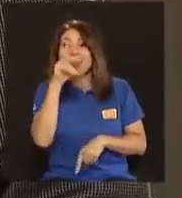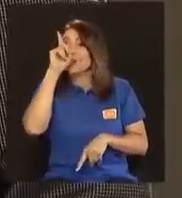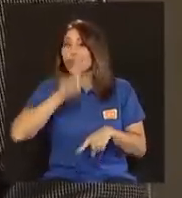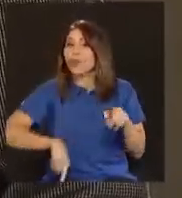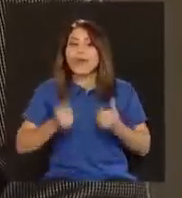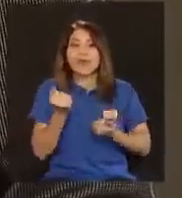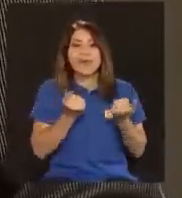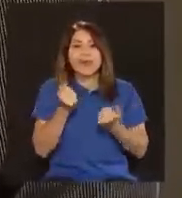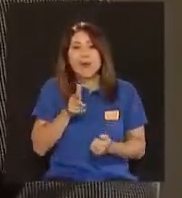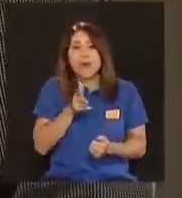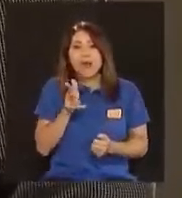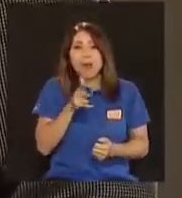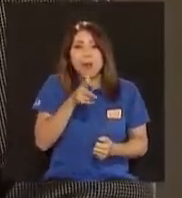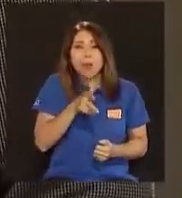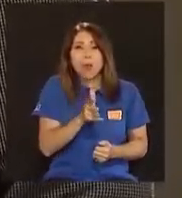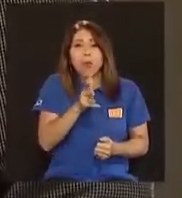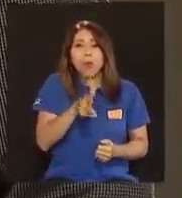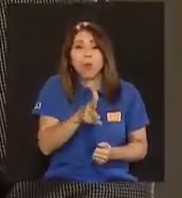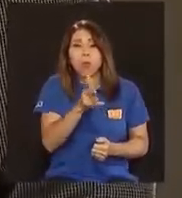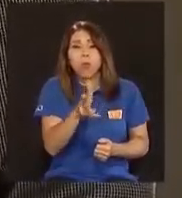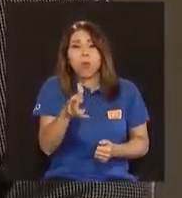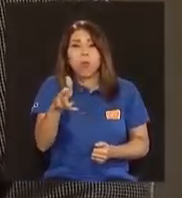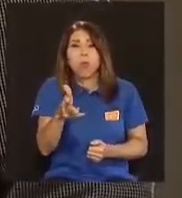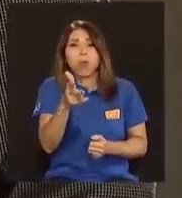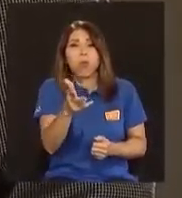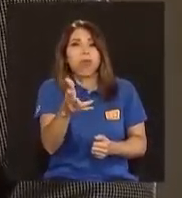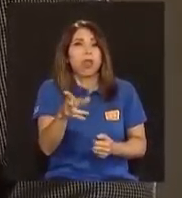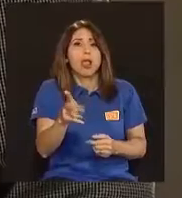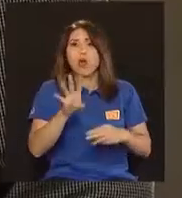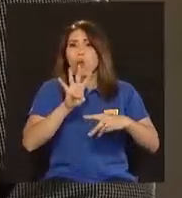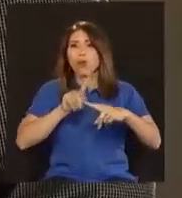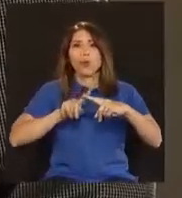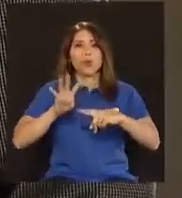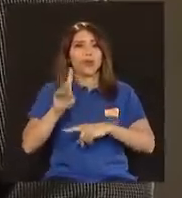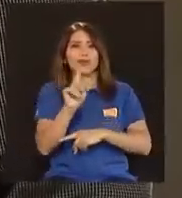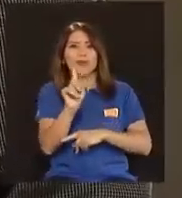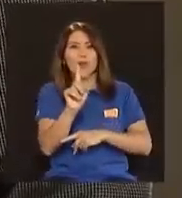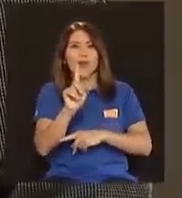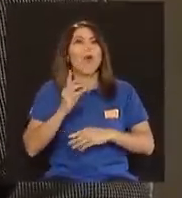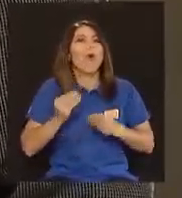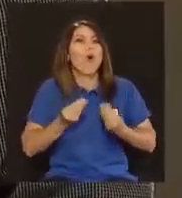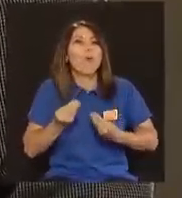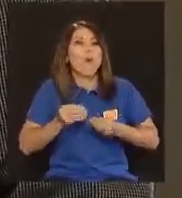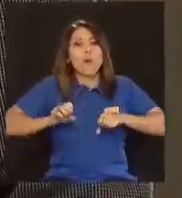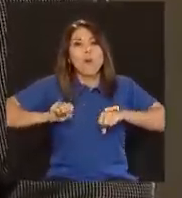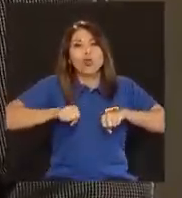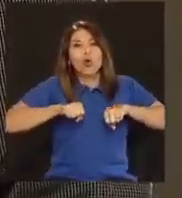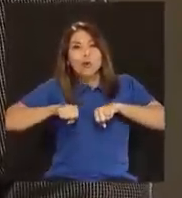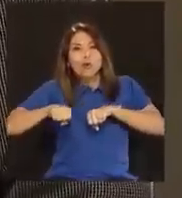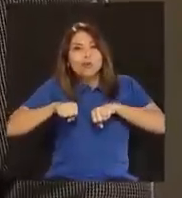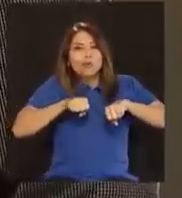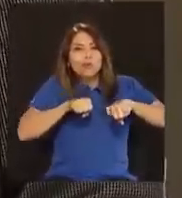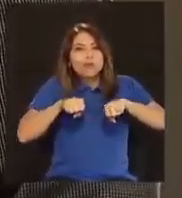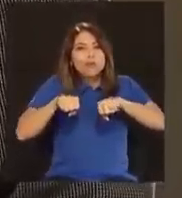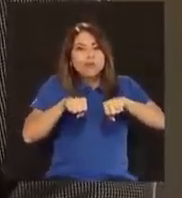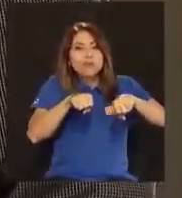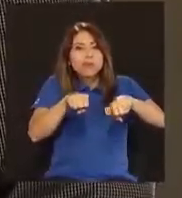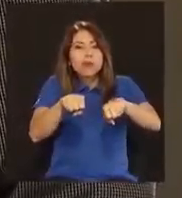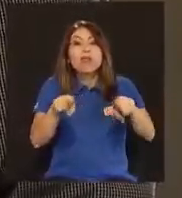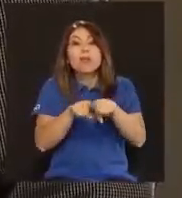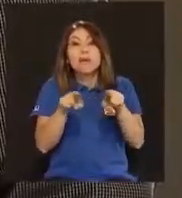son 4x4 los que tienen, sino que son motos. Muchos de ellos son mujeres que hacen una extraordinaria